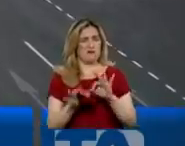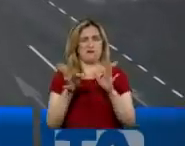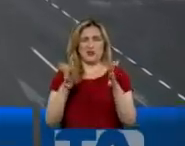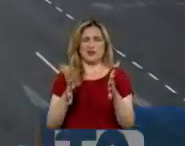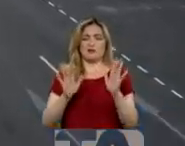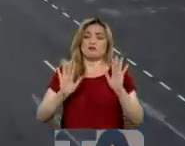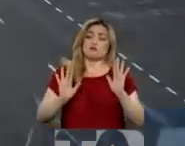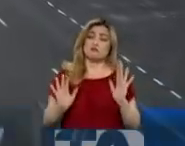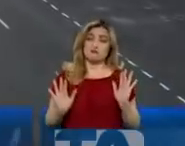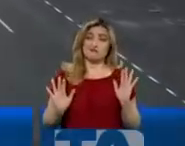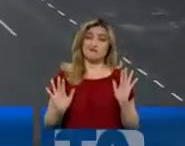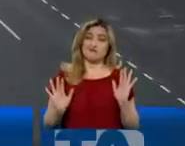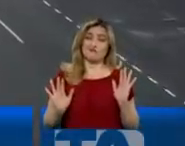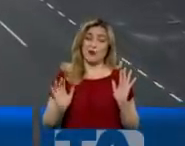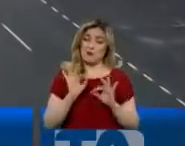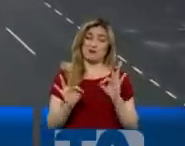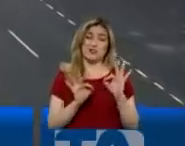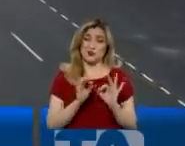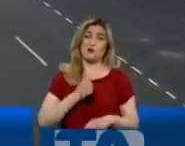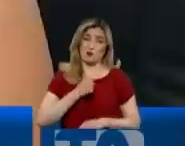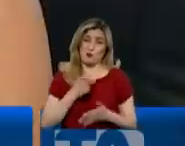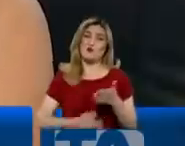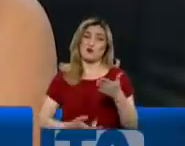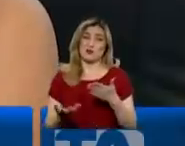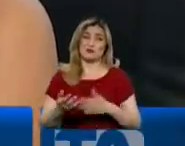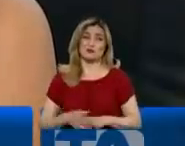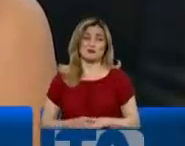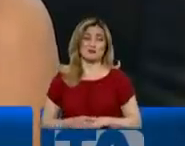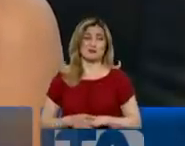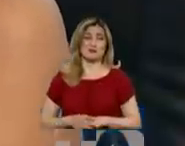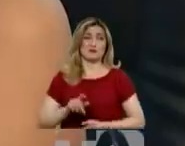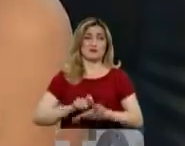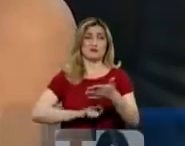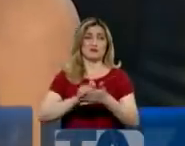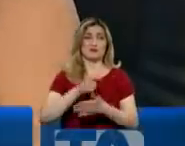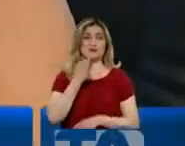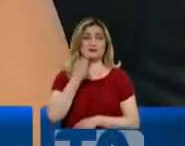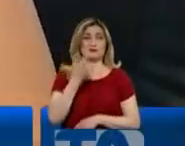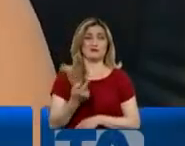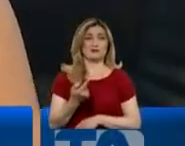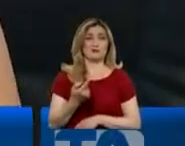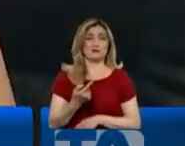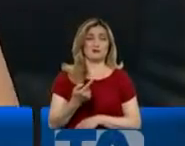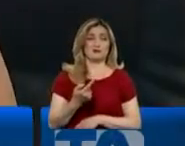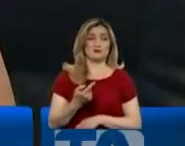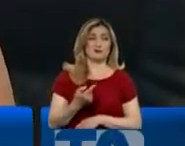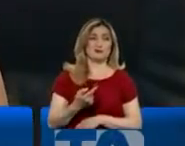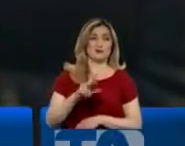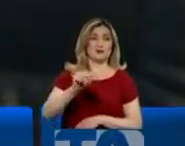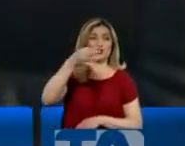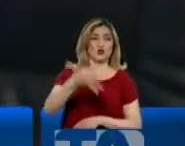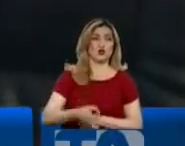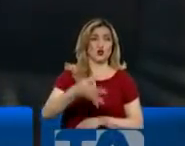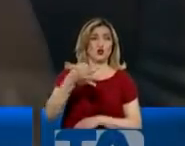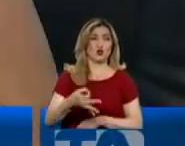no ha desconocido la potestad que tiene la prefectura para multar el contrato determina que cuando el incumplimiento de mantenimiento tiene